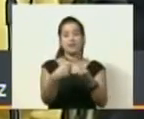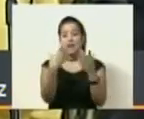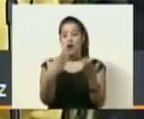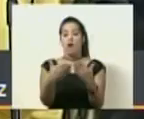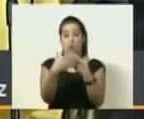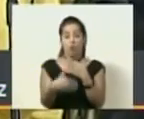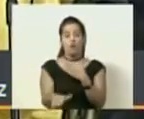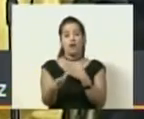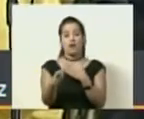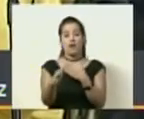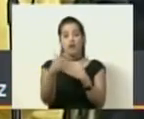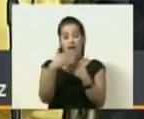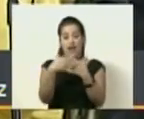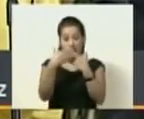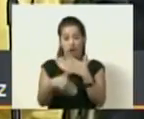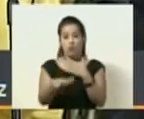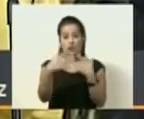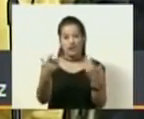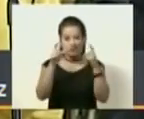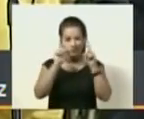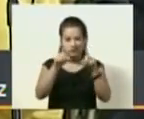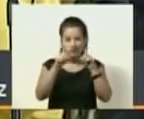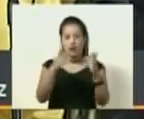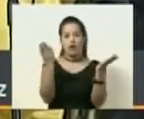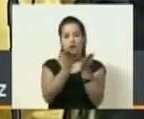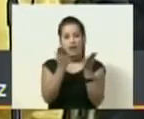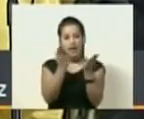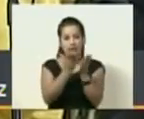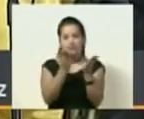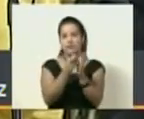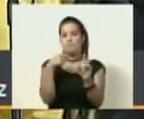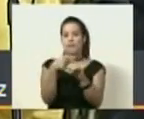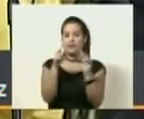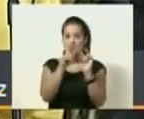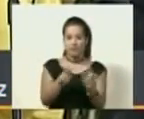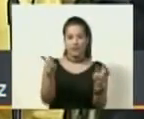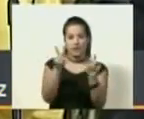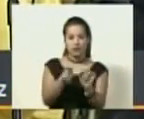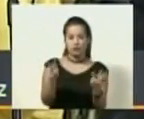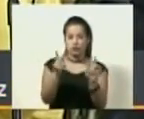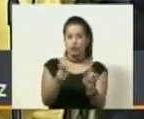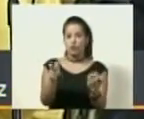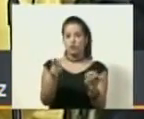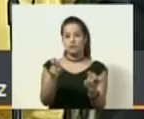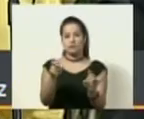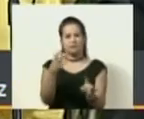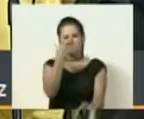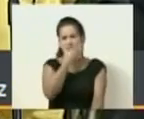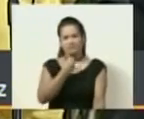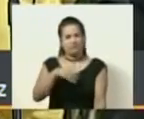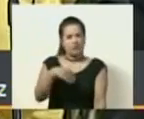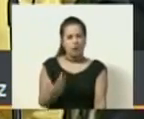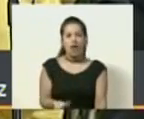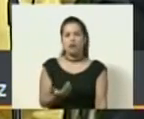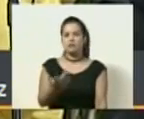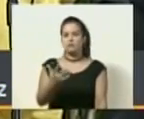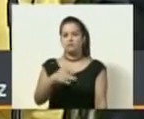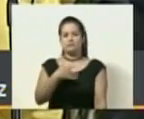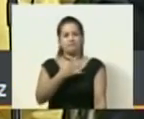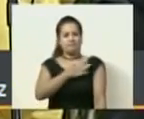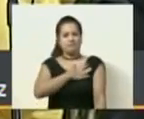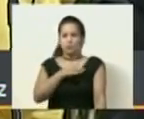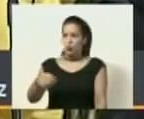llevar a las aulas de clase, a la investigación, lo más bonito es ese espíritu de cuerpo que